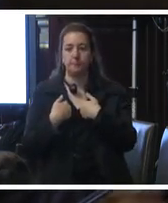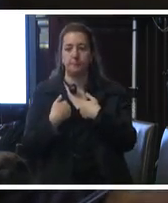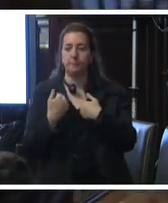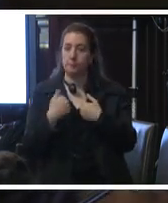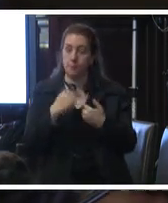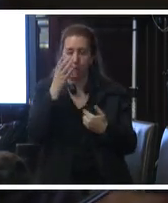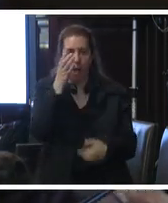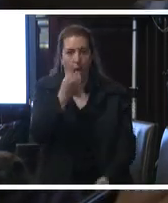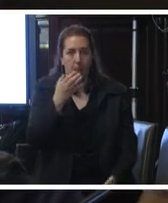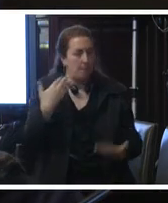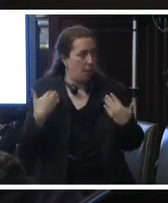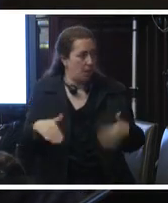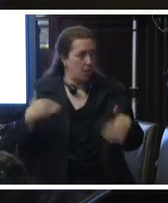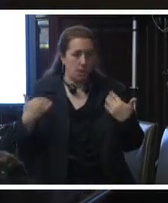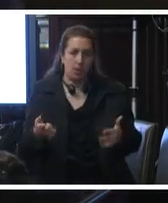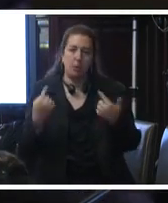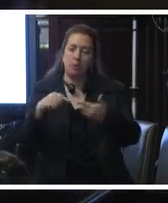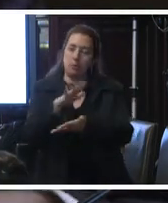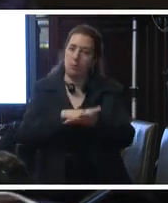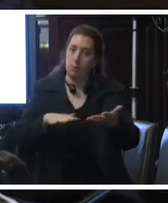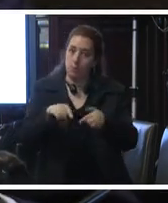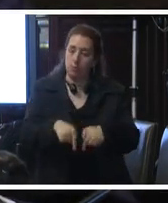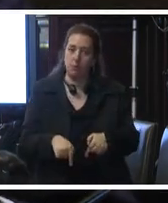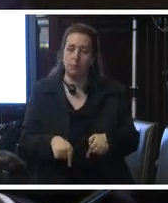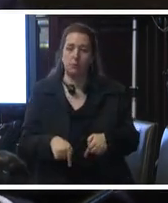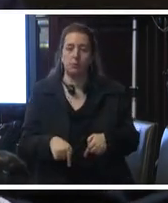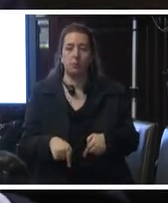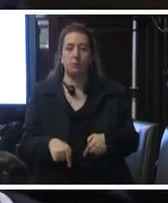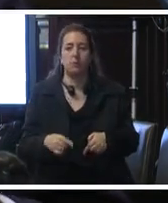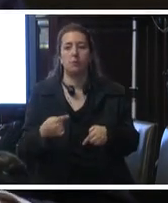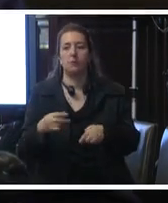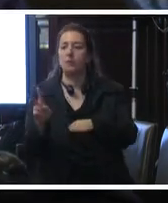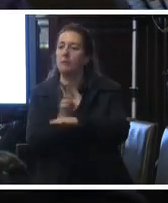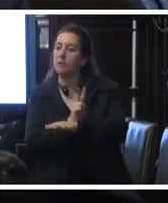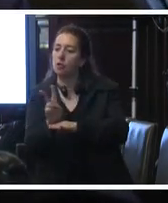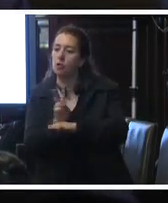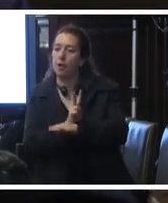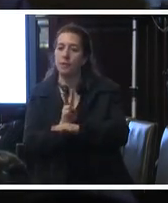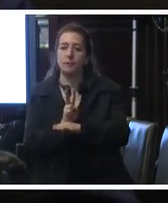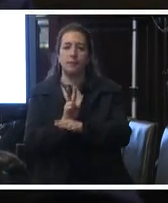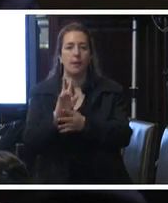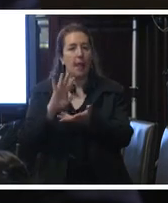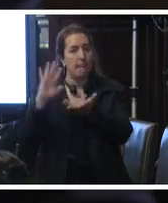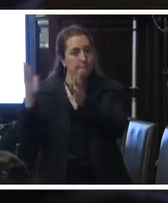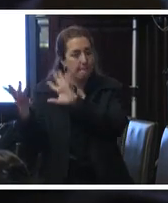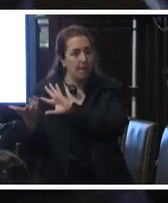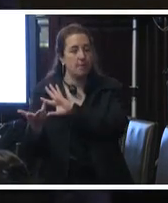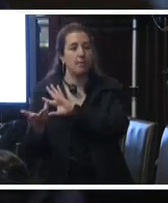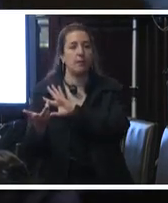tan alarmante sobre el incremento de las agresiones a defensoras del ambiente